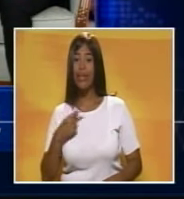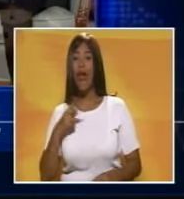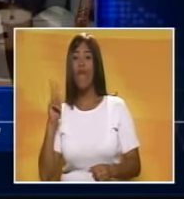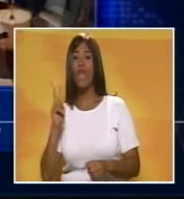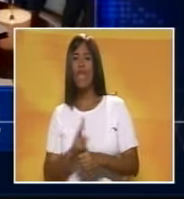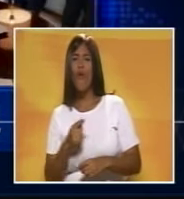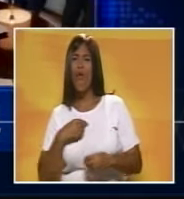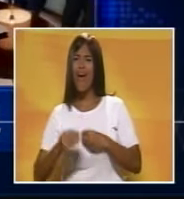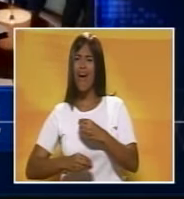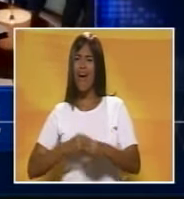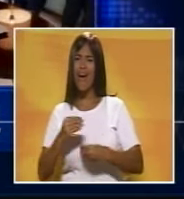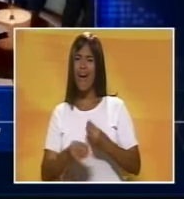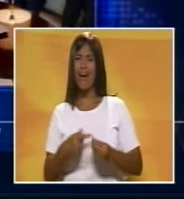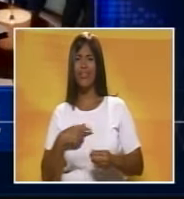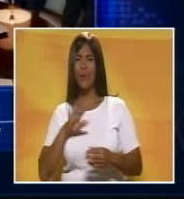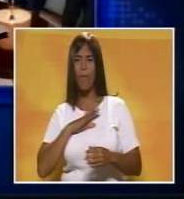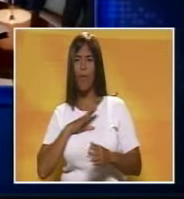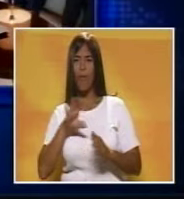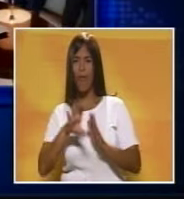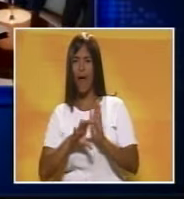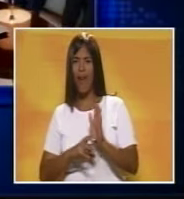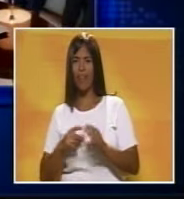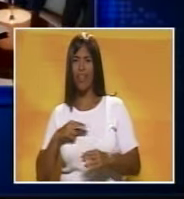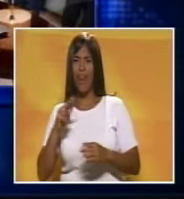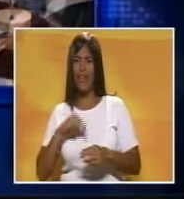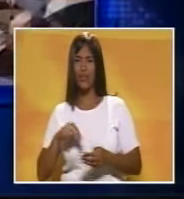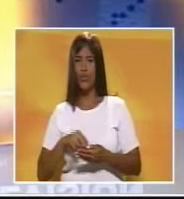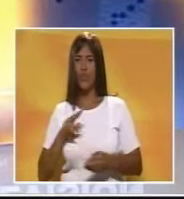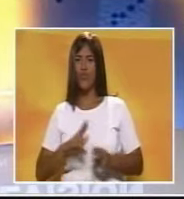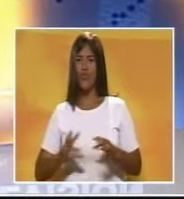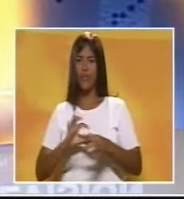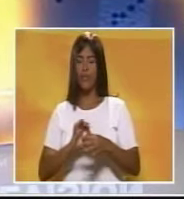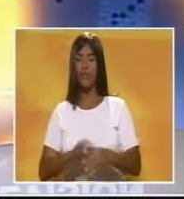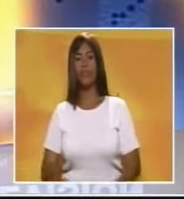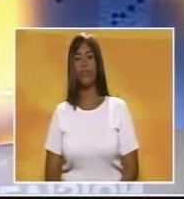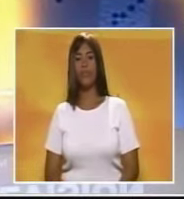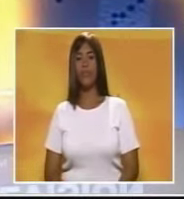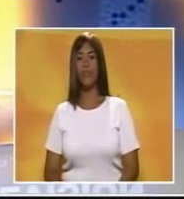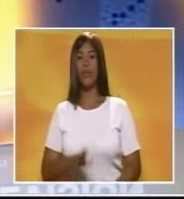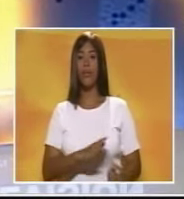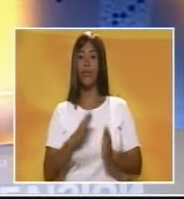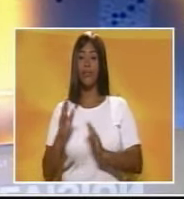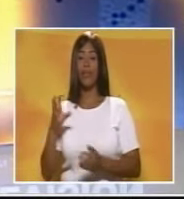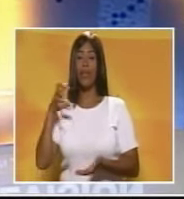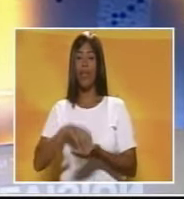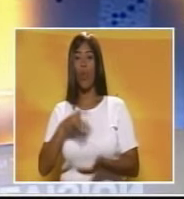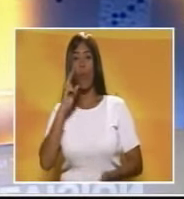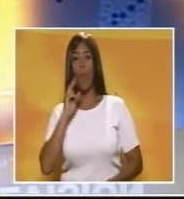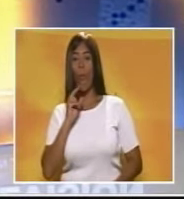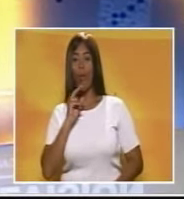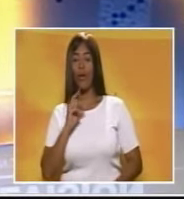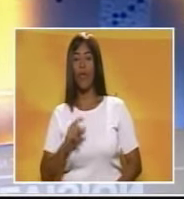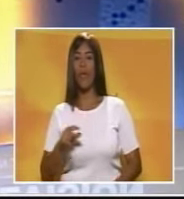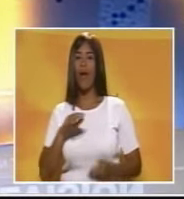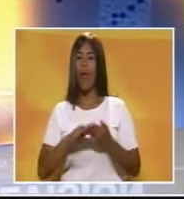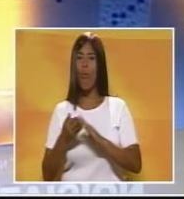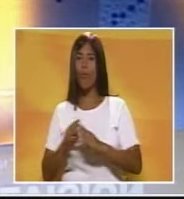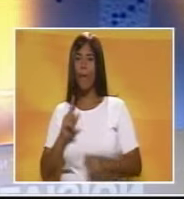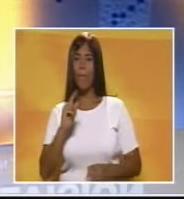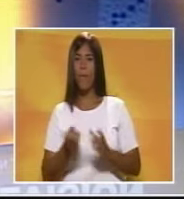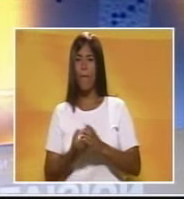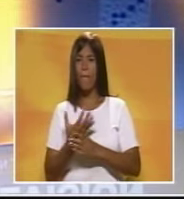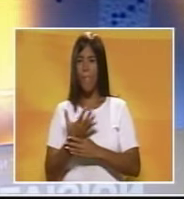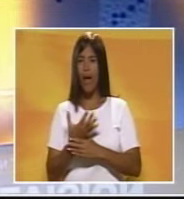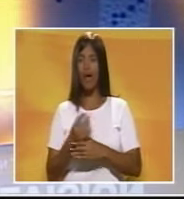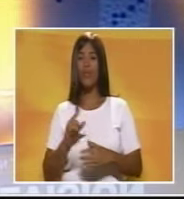los principios más elementales de la Carta de las Naciones Unidas. En el estado Bolívar, habitantes de la comunidad 1 de Mayo aseguran que llevan